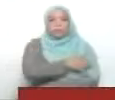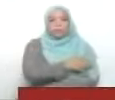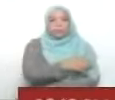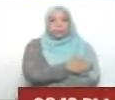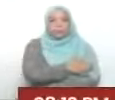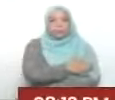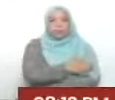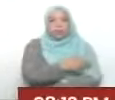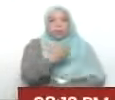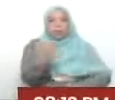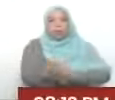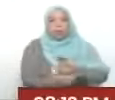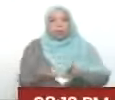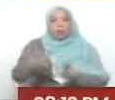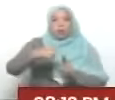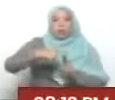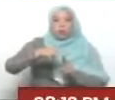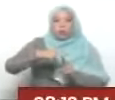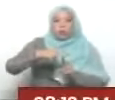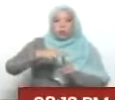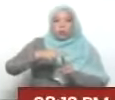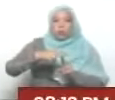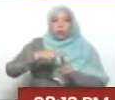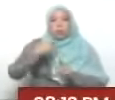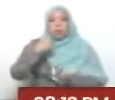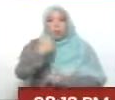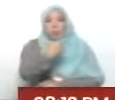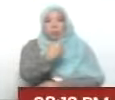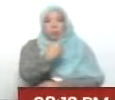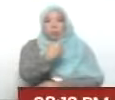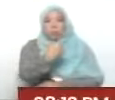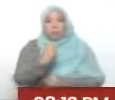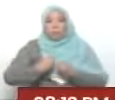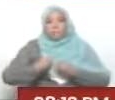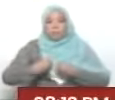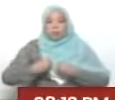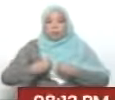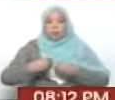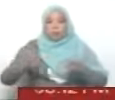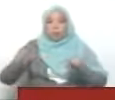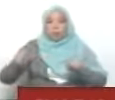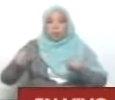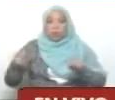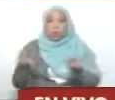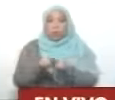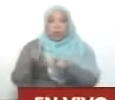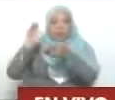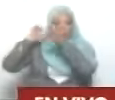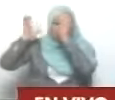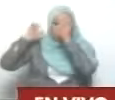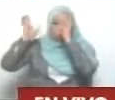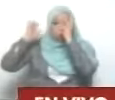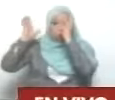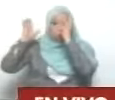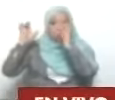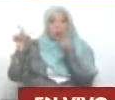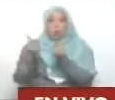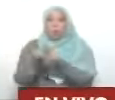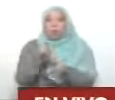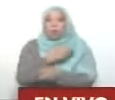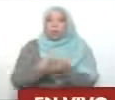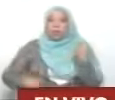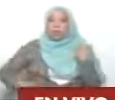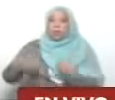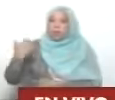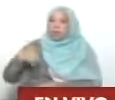lavada y por ahí entonces dijo que él viene con la motosierra de Milei a acabar